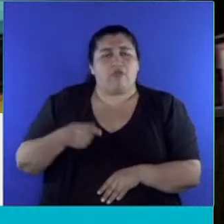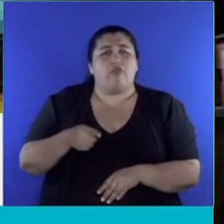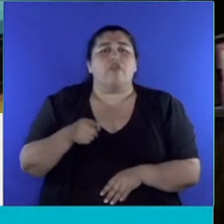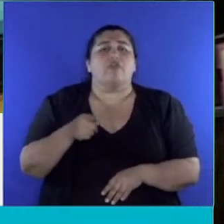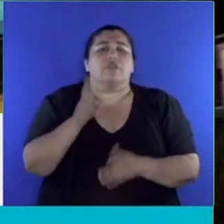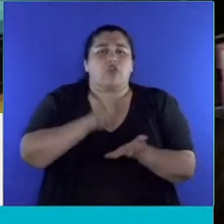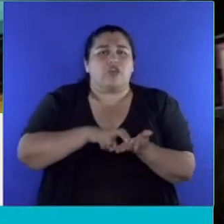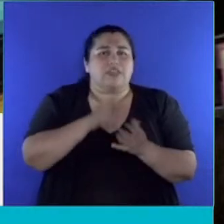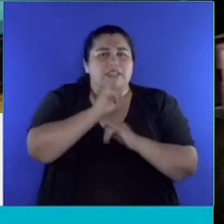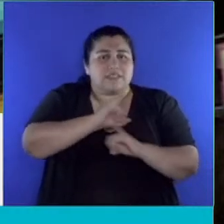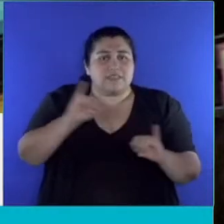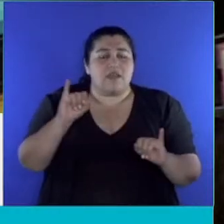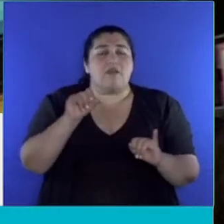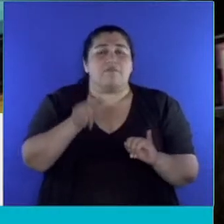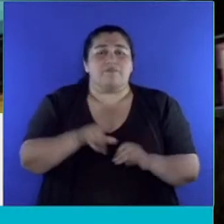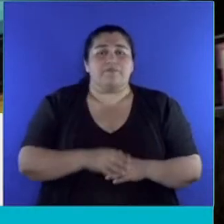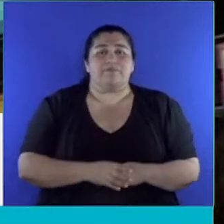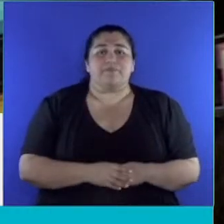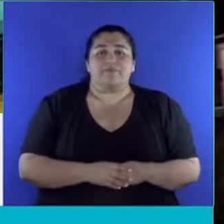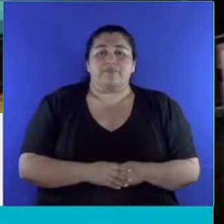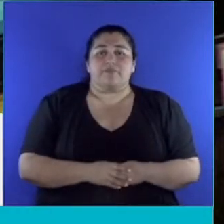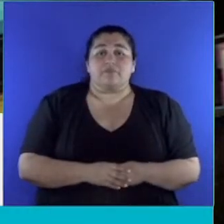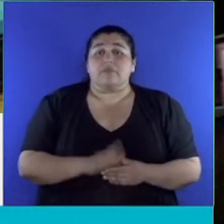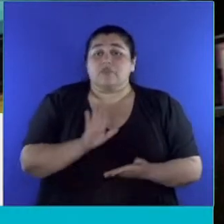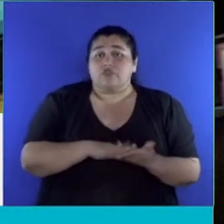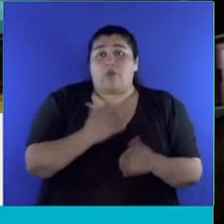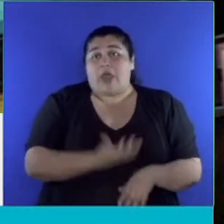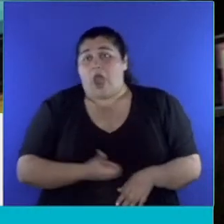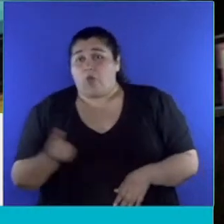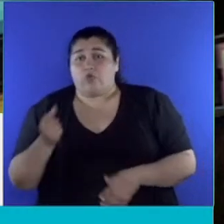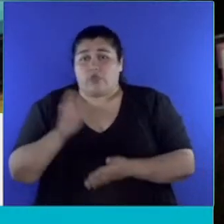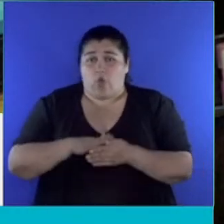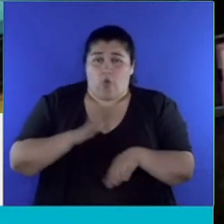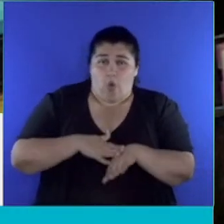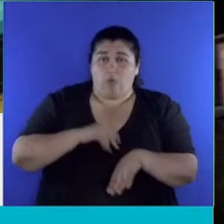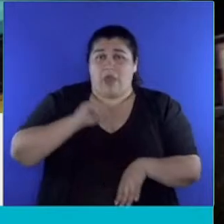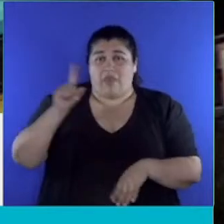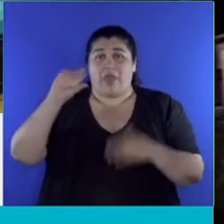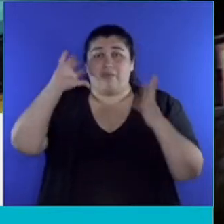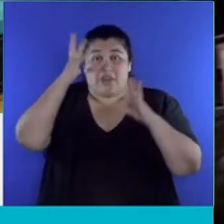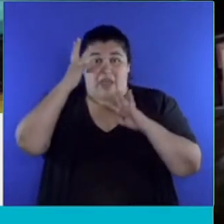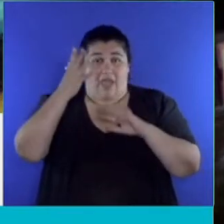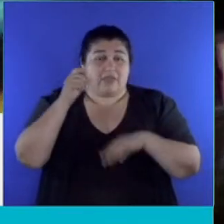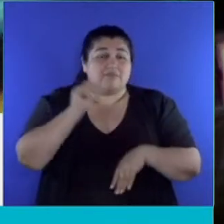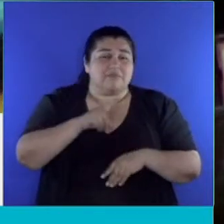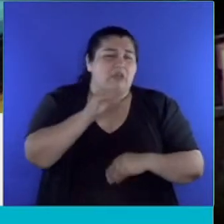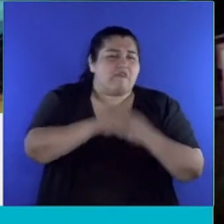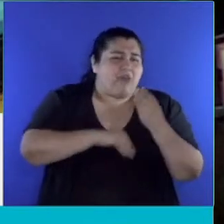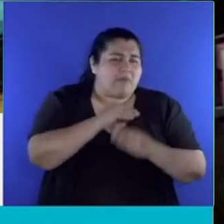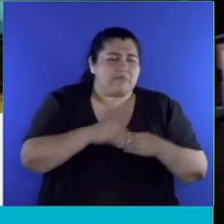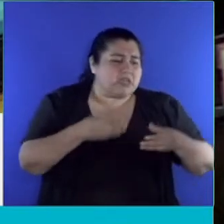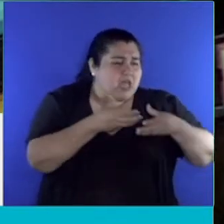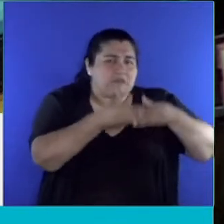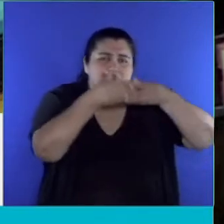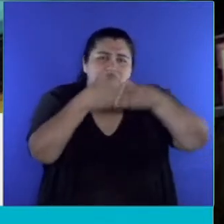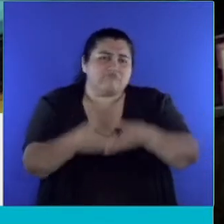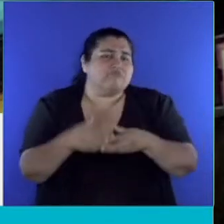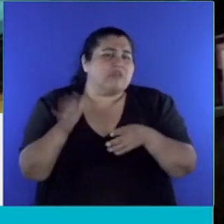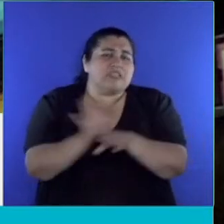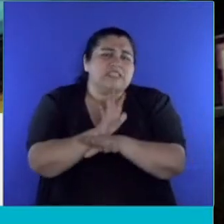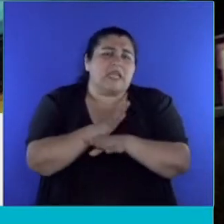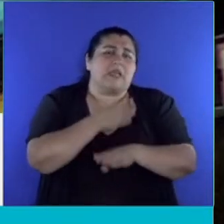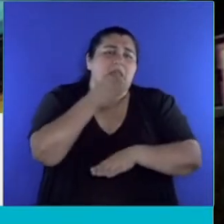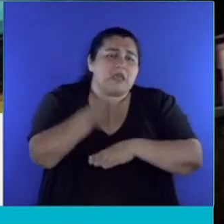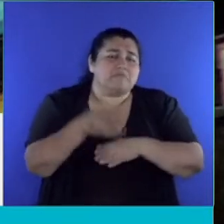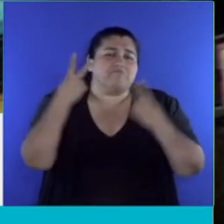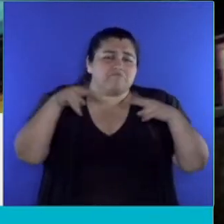esta noticia que dice que por el ajuste de Milei, una salida familiar histórica, como lo es ir al cine, se redujo